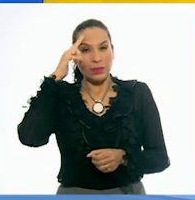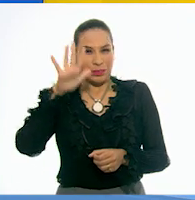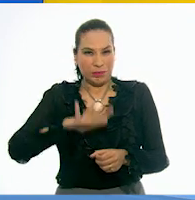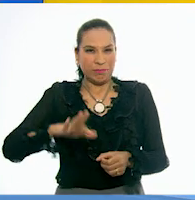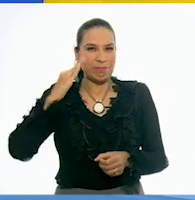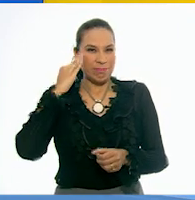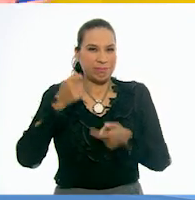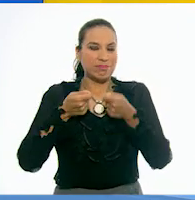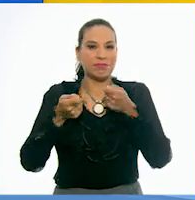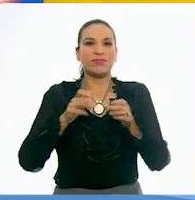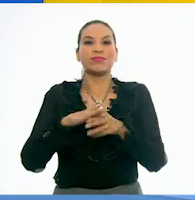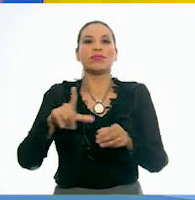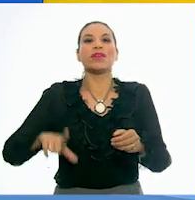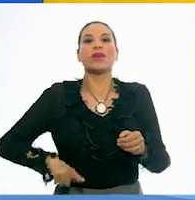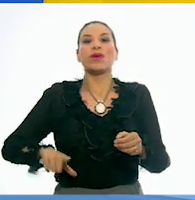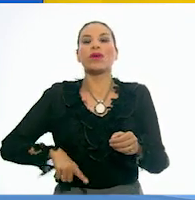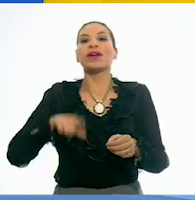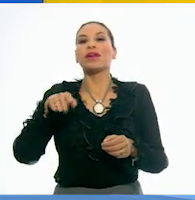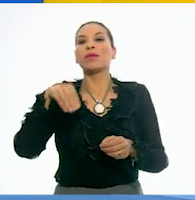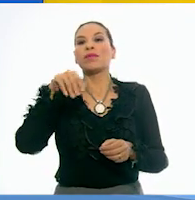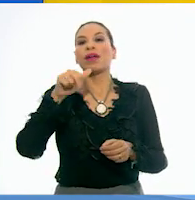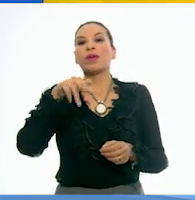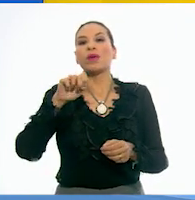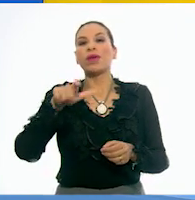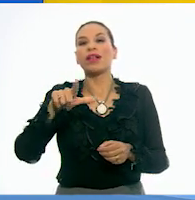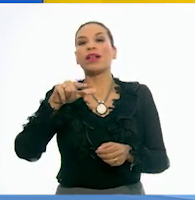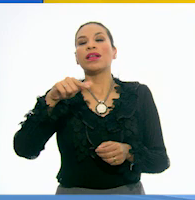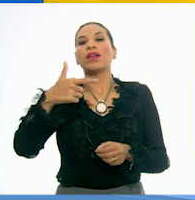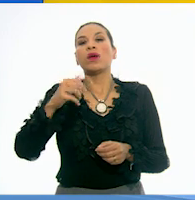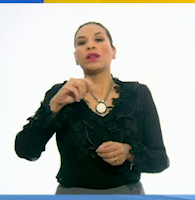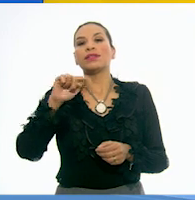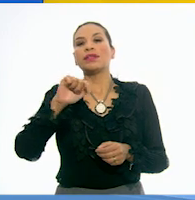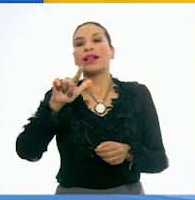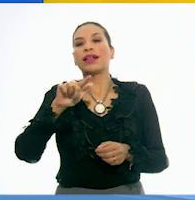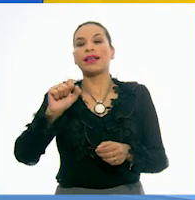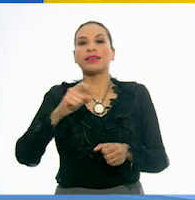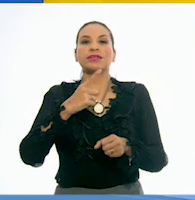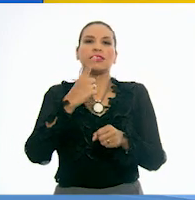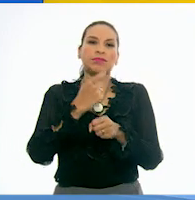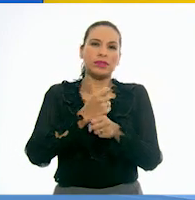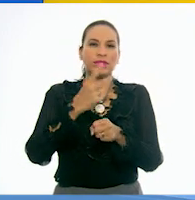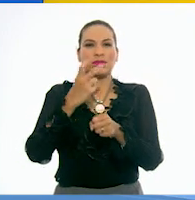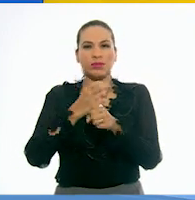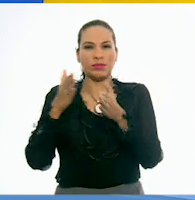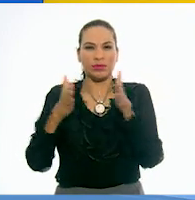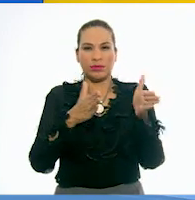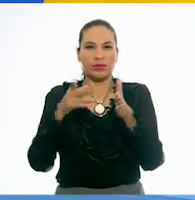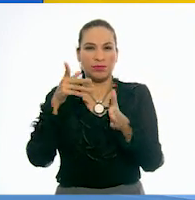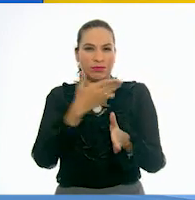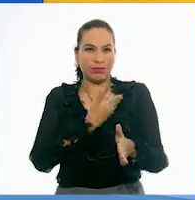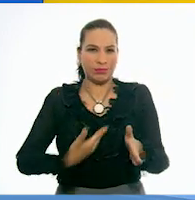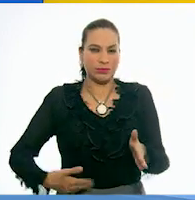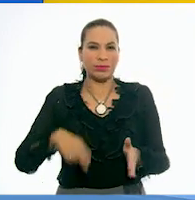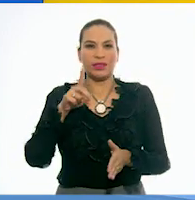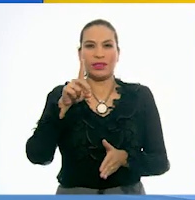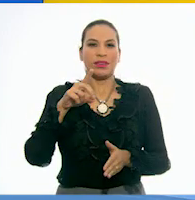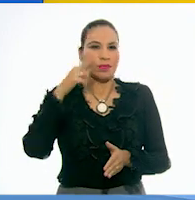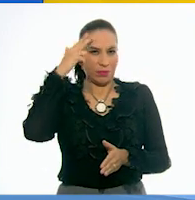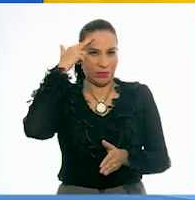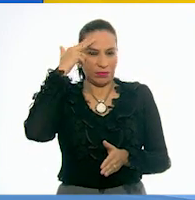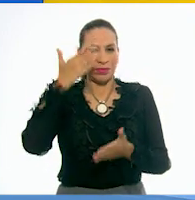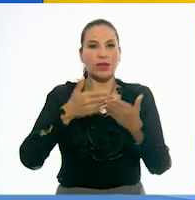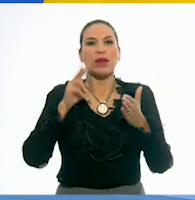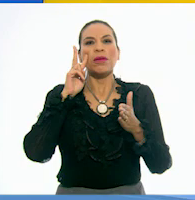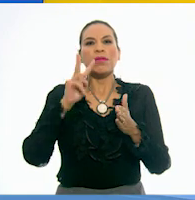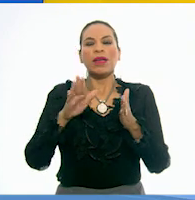también incluye el gobierno de Manuel González, que sucedió entre el primer y el segundo periodo presidencial de Díaz. Ahora, marquemos en